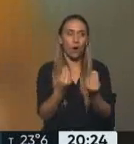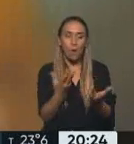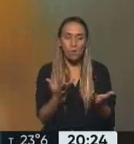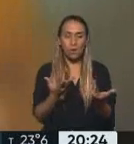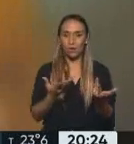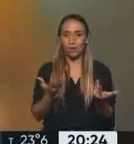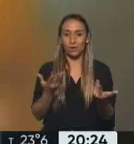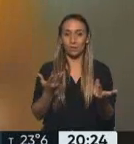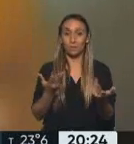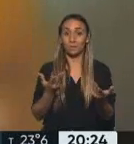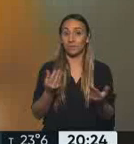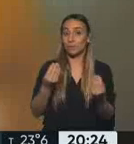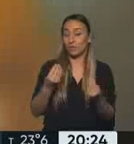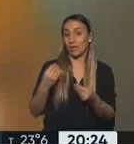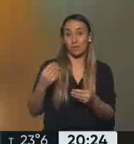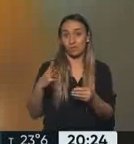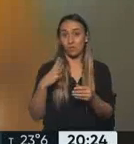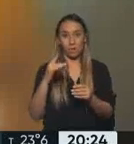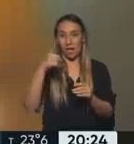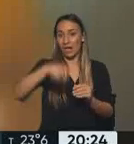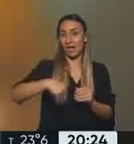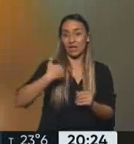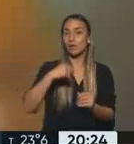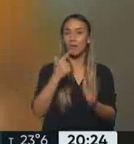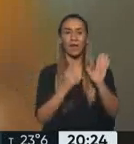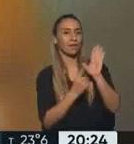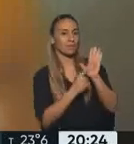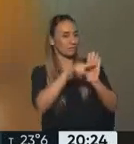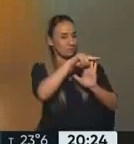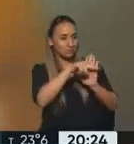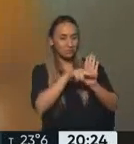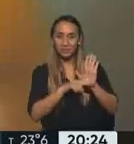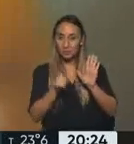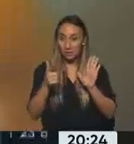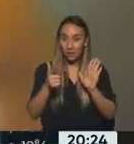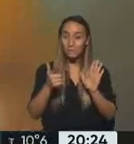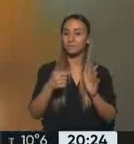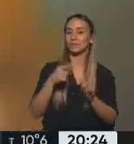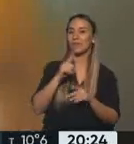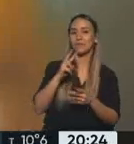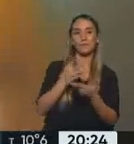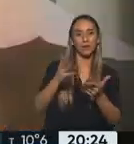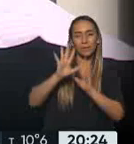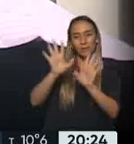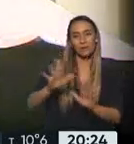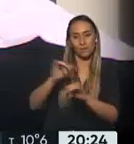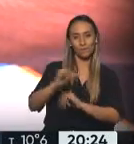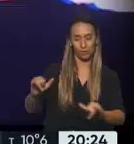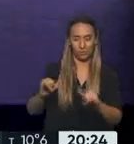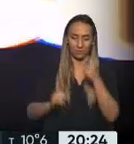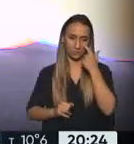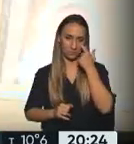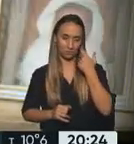precisamente, al no estar regulado, precisamente, en nuestro país. Realizamos un informe de Televisión Pública Noticias.